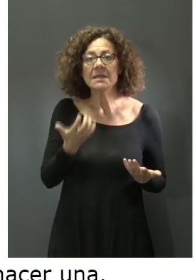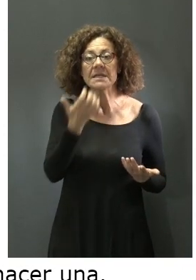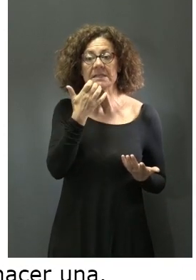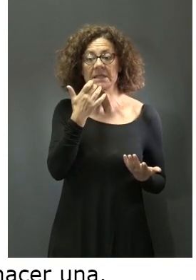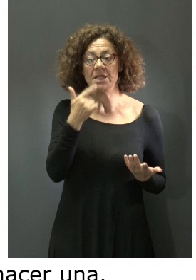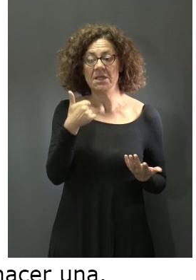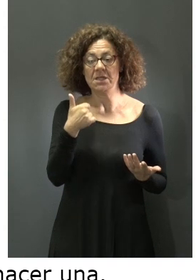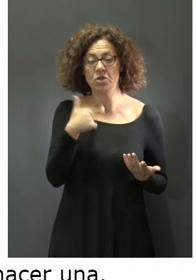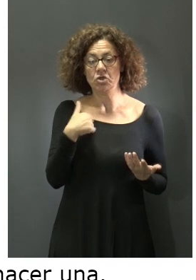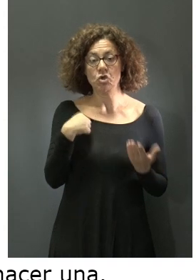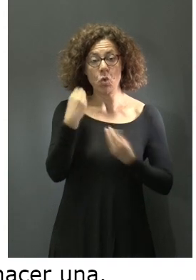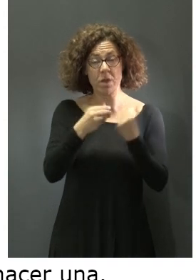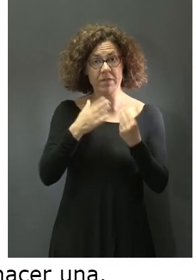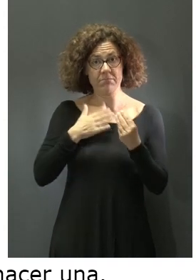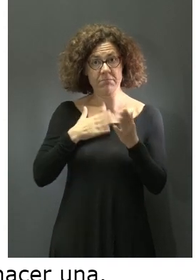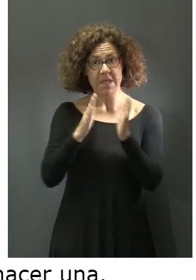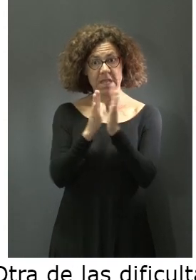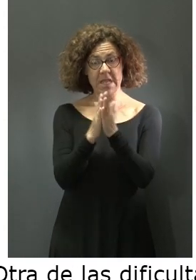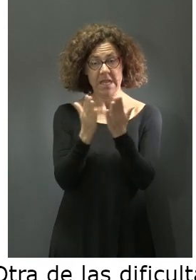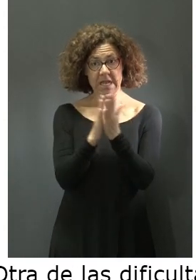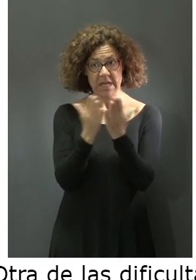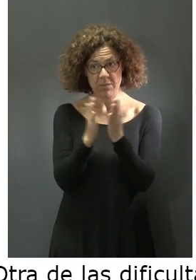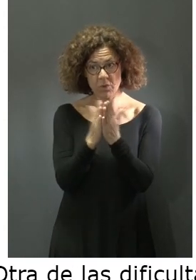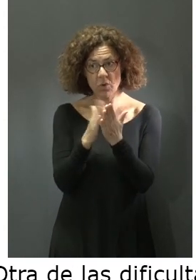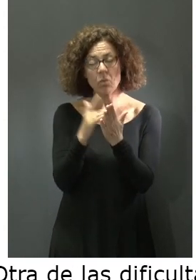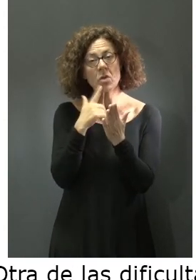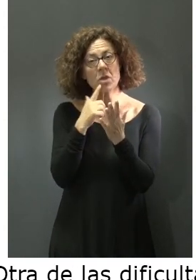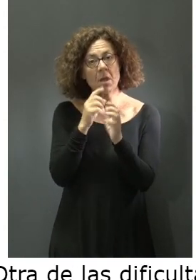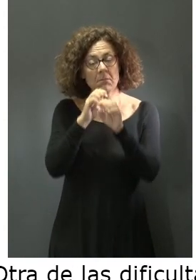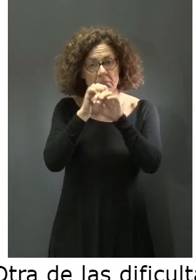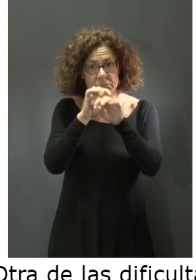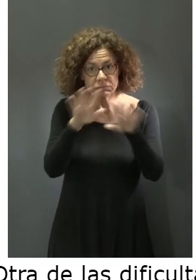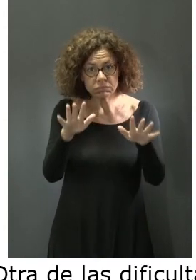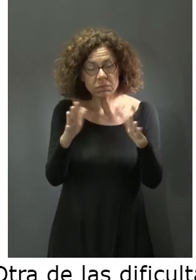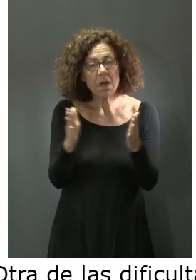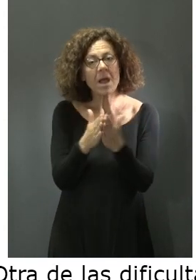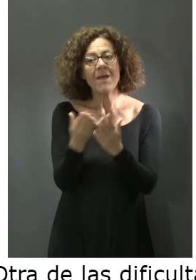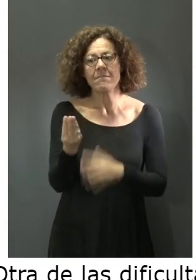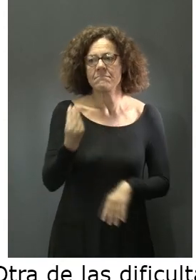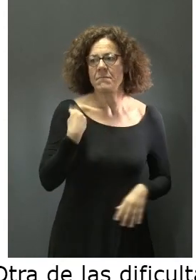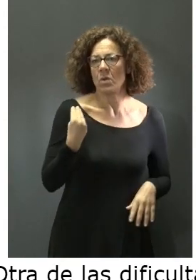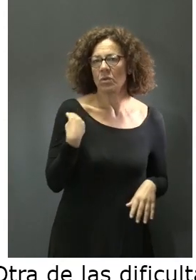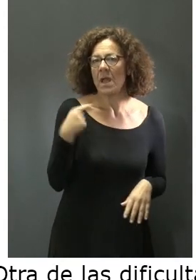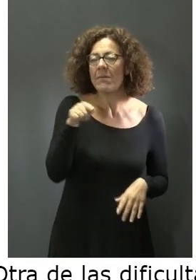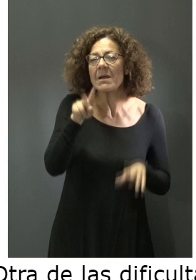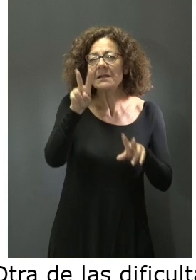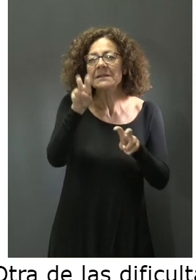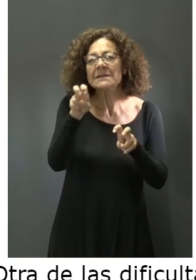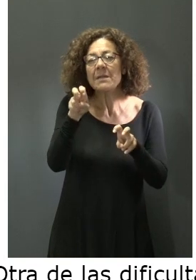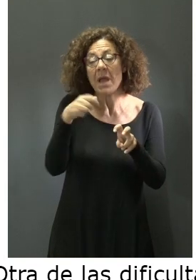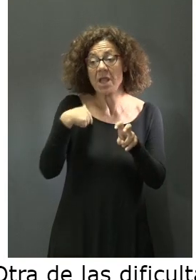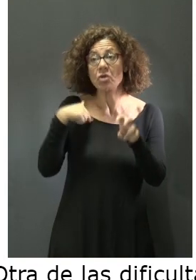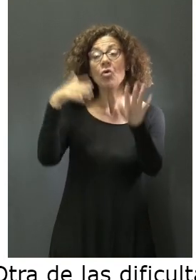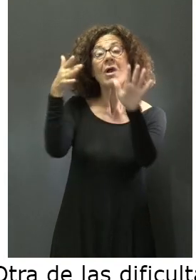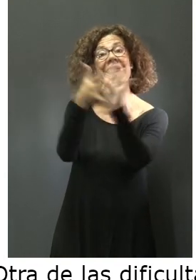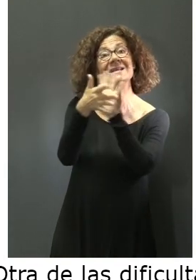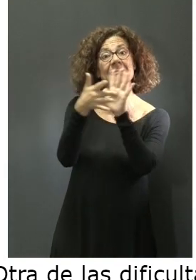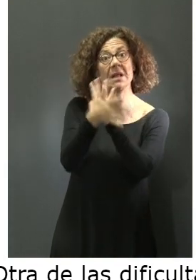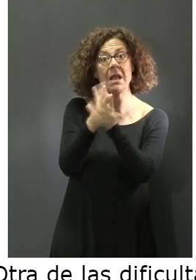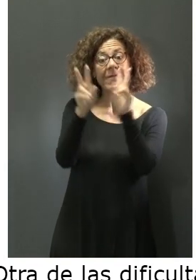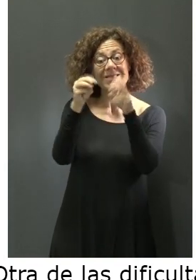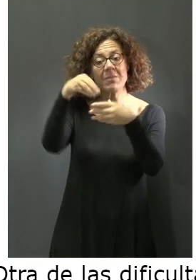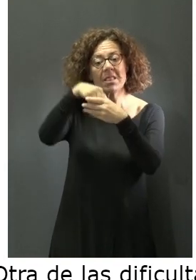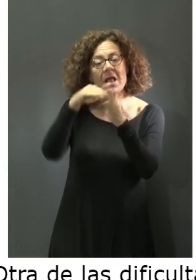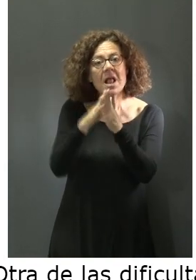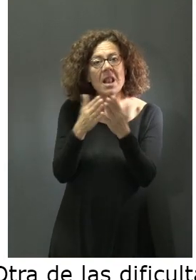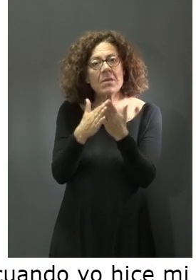yo hice mi libro, ¿vale? Cuando hice la publicación y la gente me preguntaba de qué iba y yo lo explicaba,